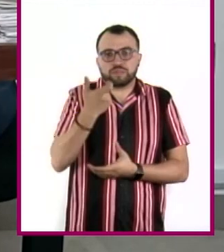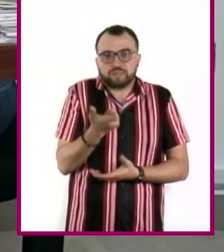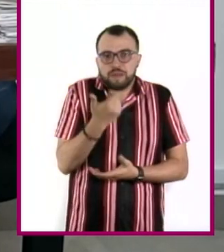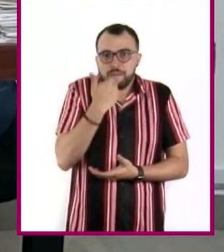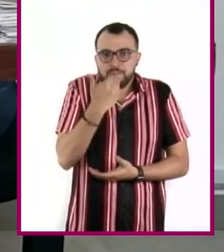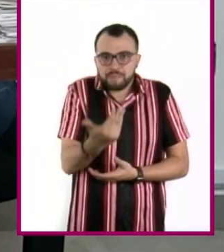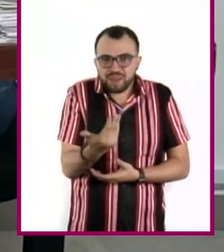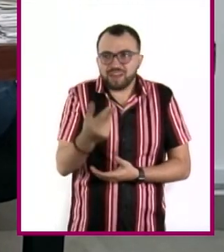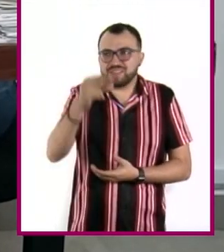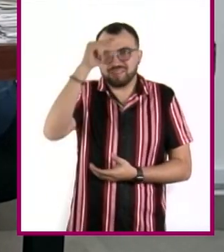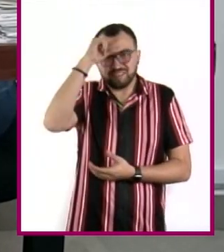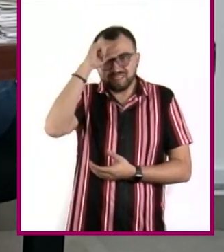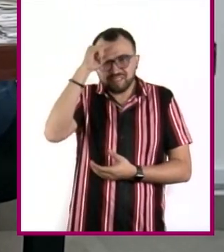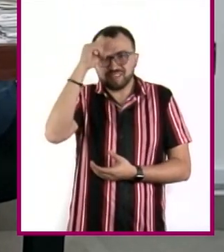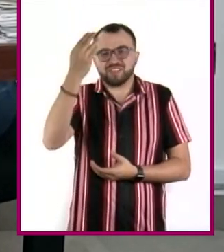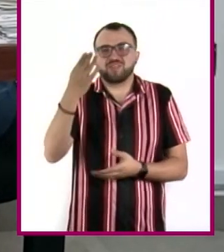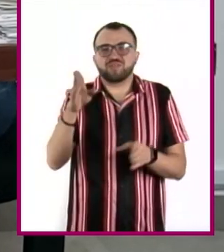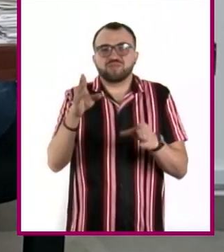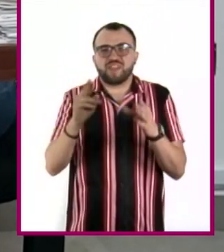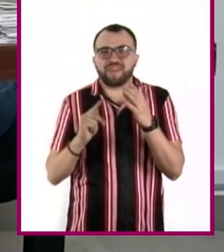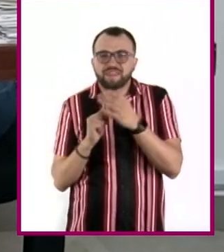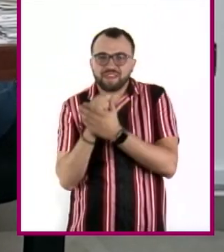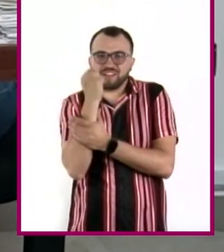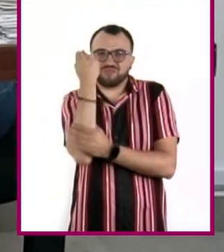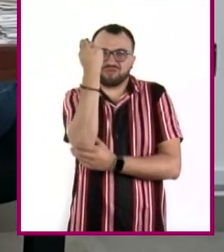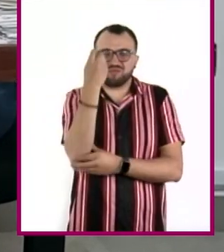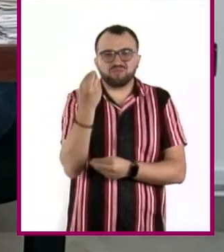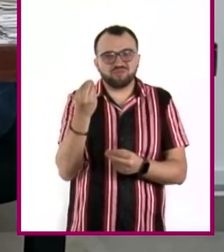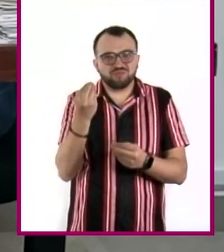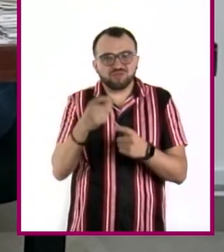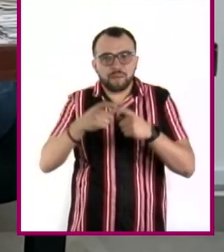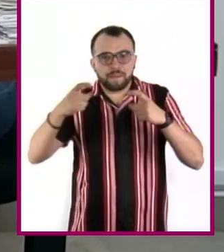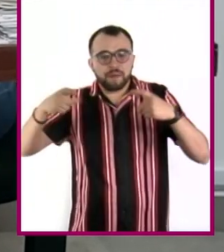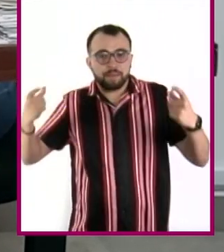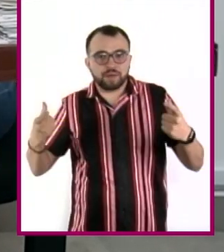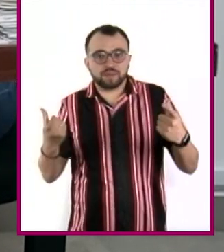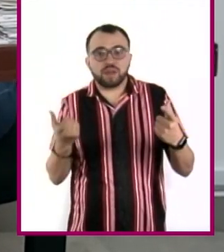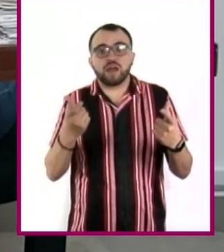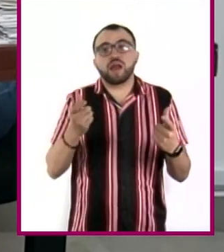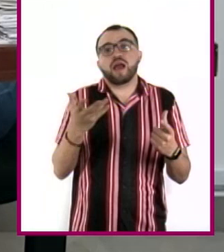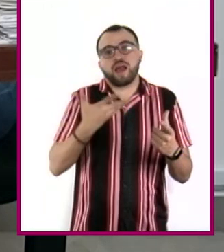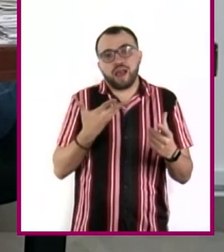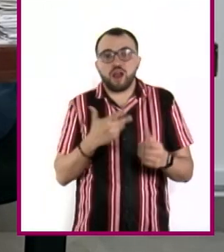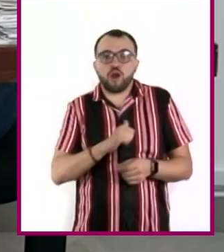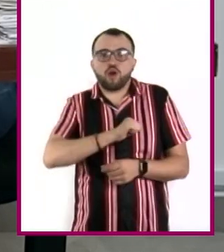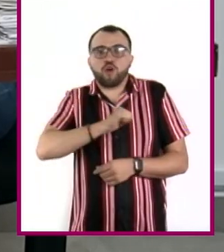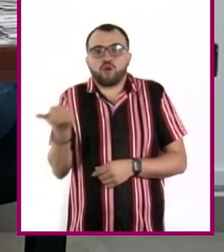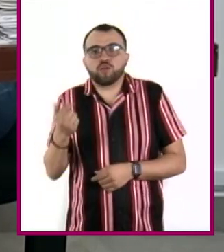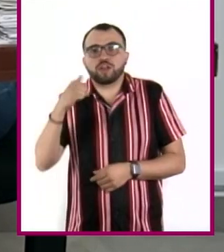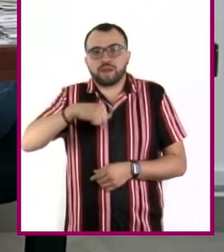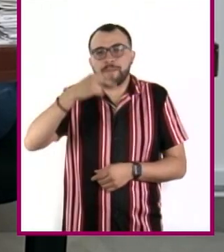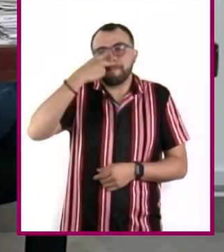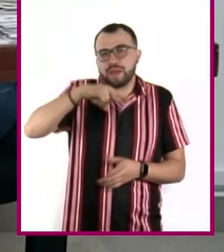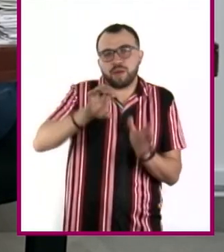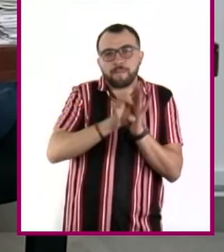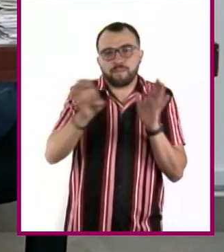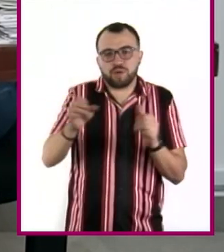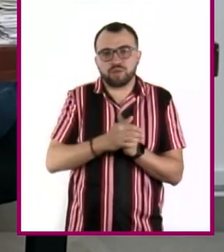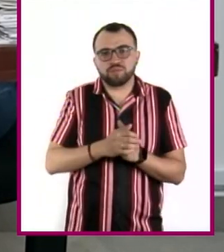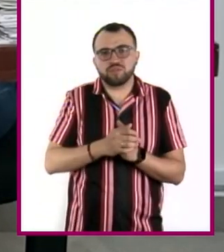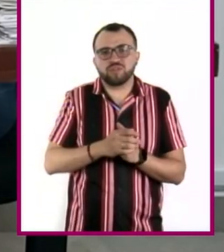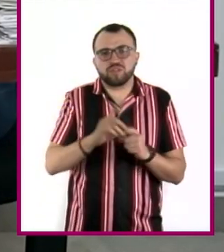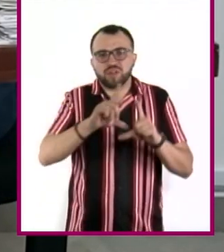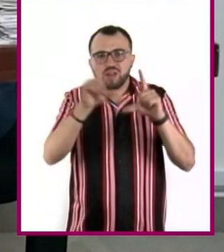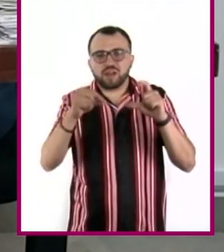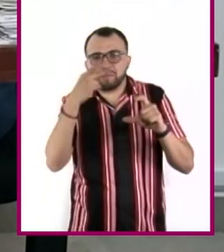de avanzada, etc. Mientras que hay países como el nuestro o algunos de América y África. El asunto es que nunca supe